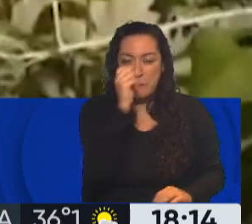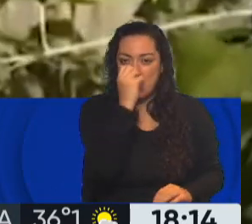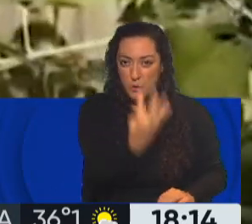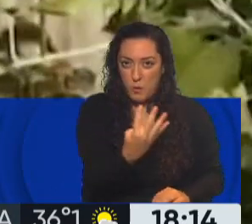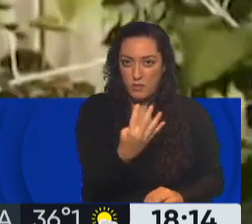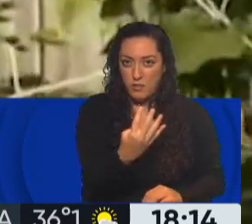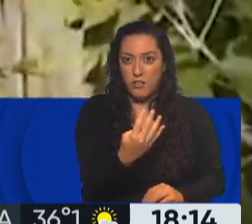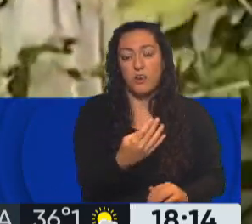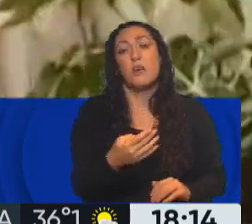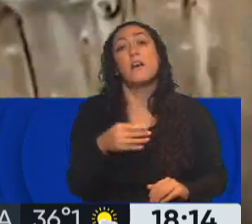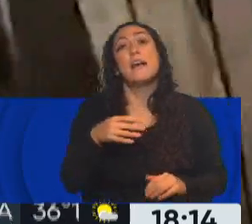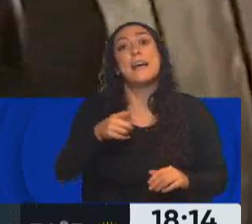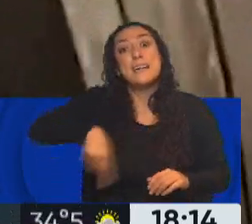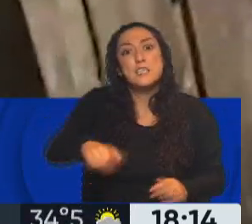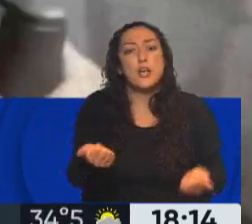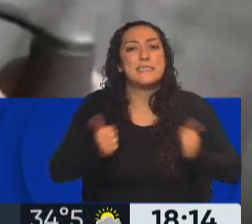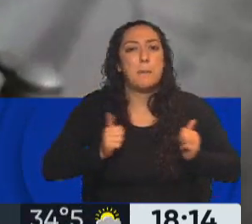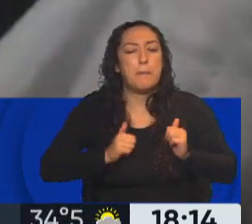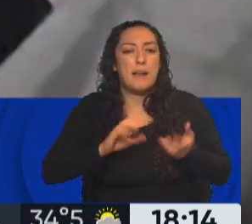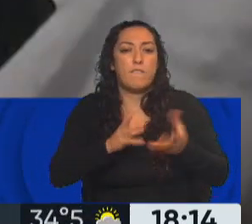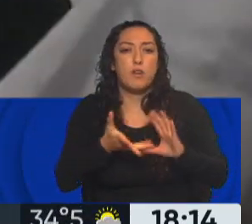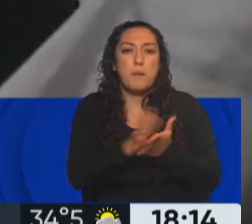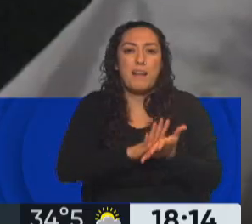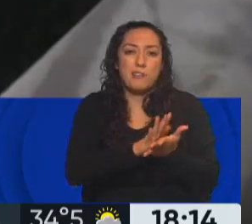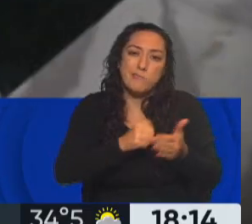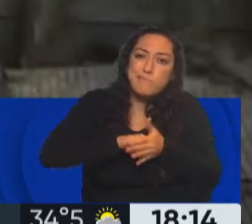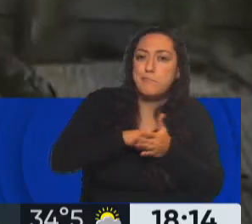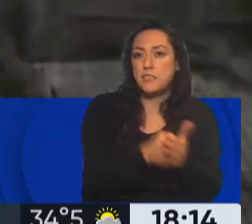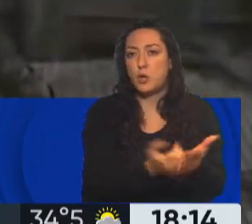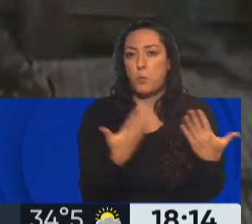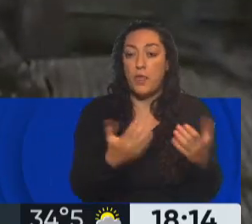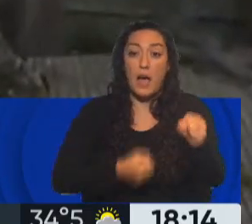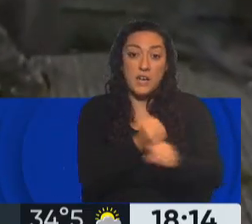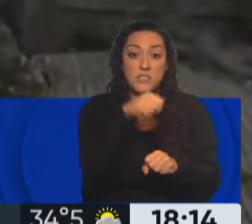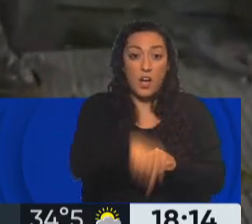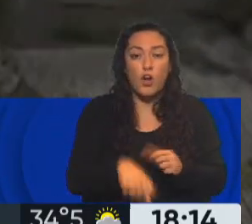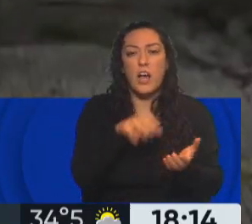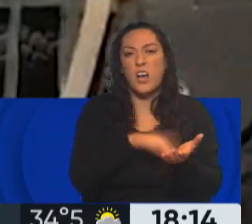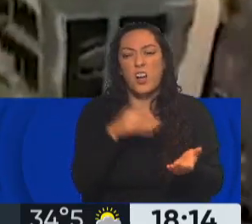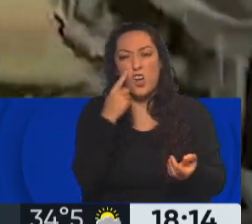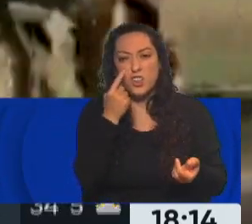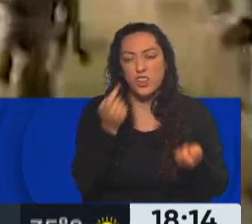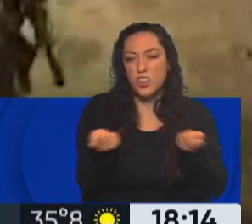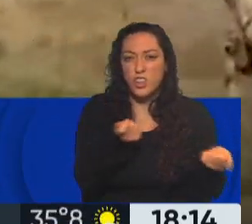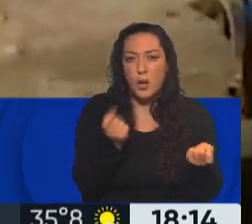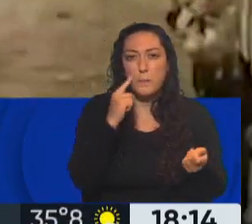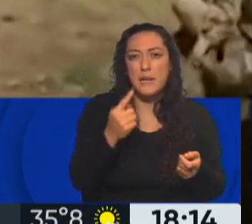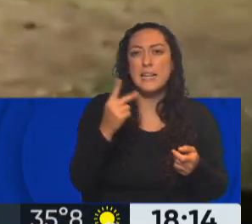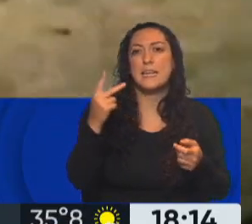2024, esperando tener un elemento de presión para negociar y de las que todavía controla poco menos de 1000 kilómetros